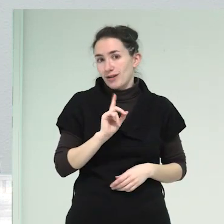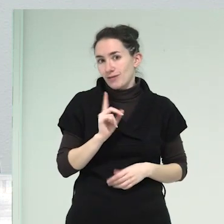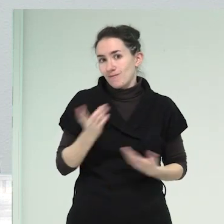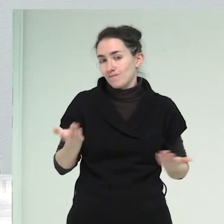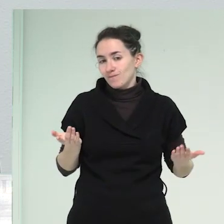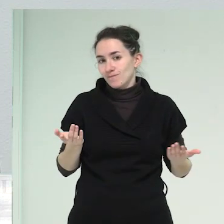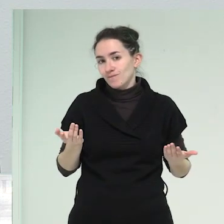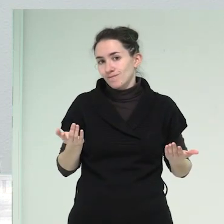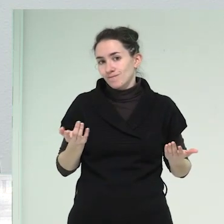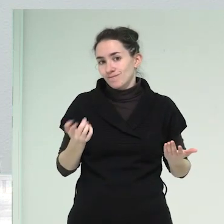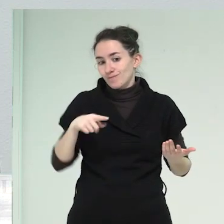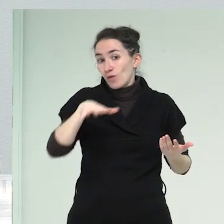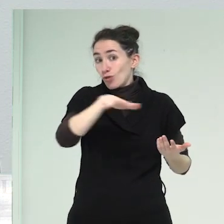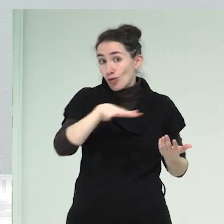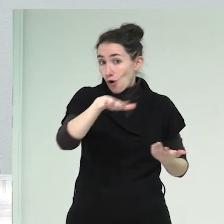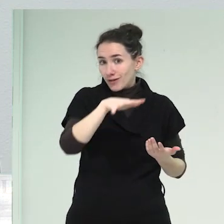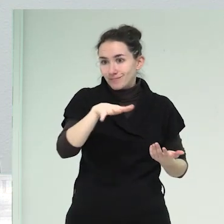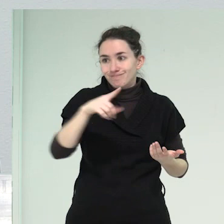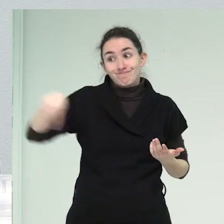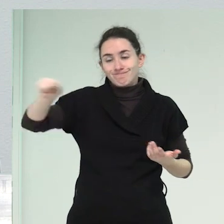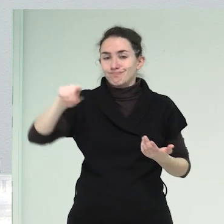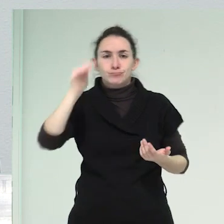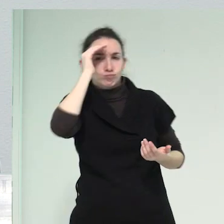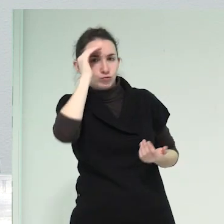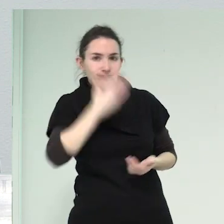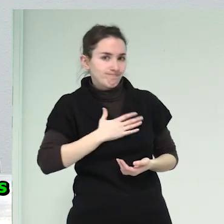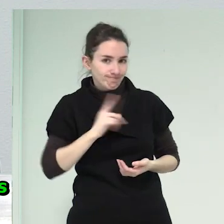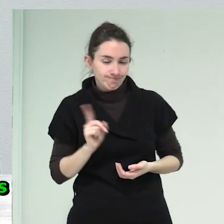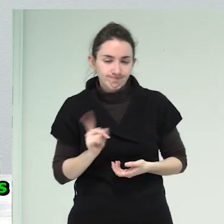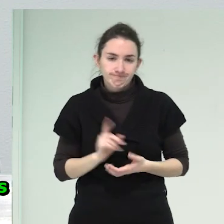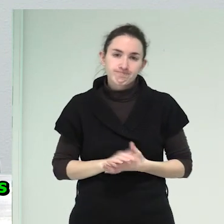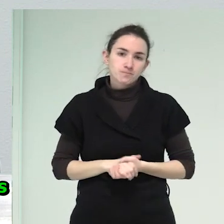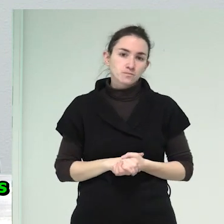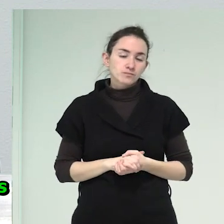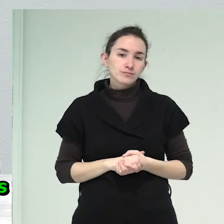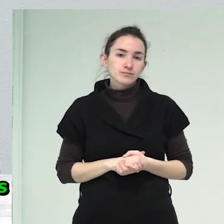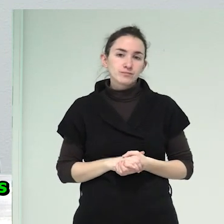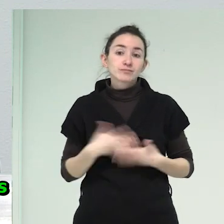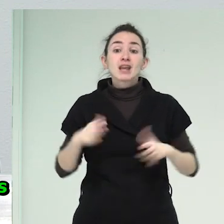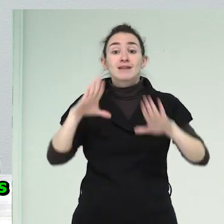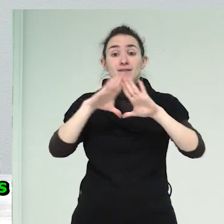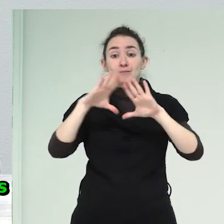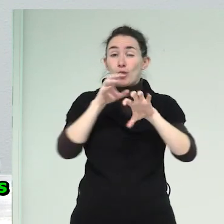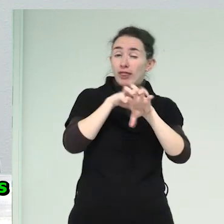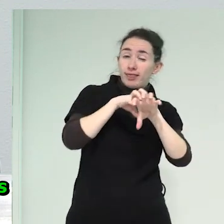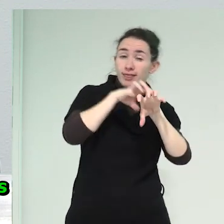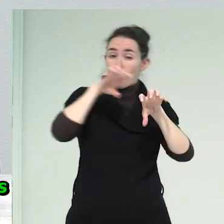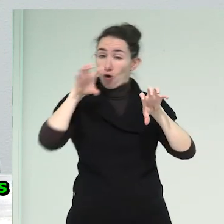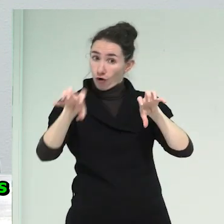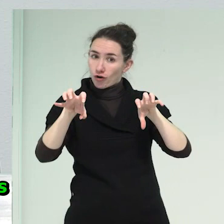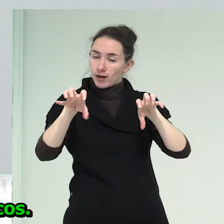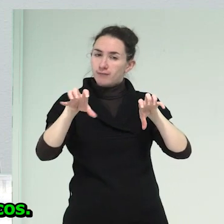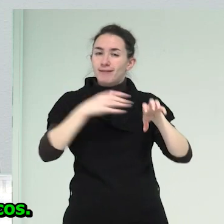queremos o que no quieren escuchar. Es eso, los feminismos decoloniales revisan